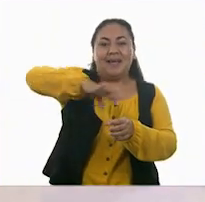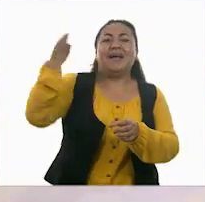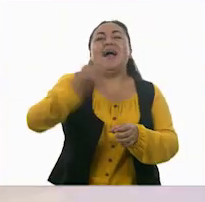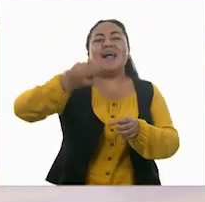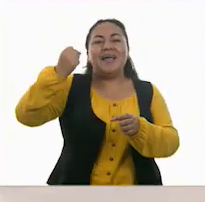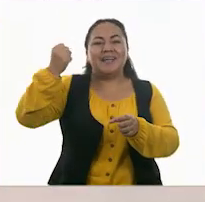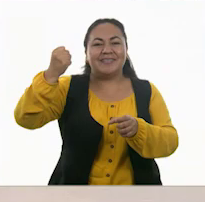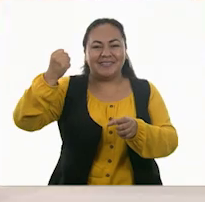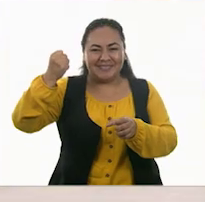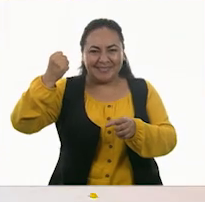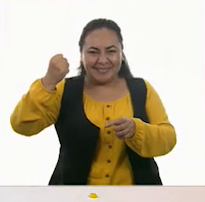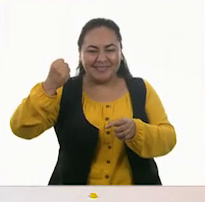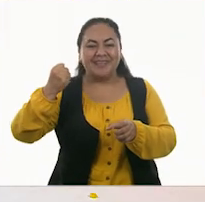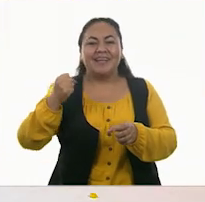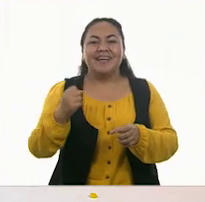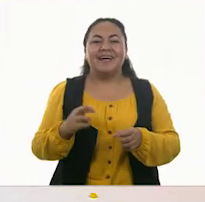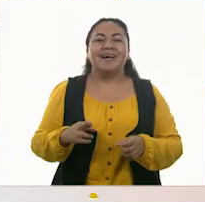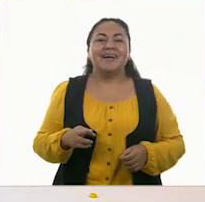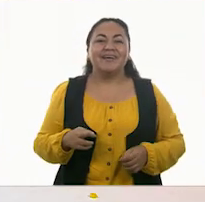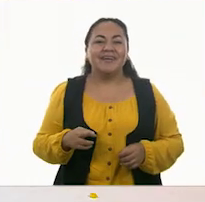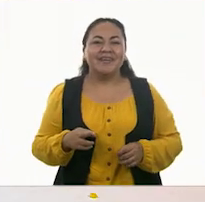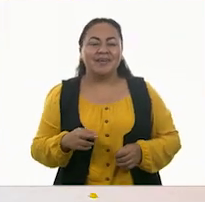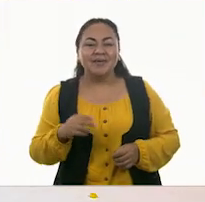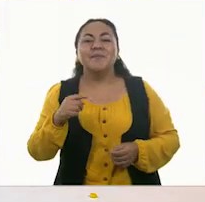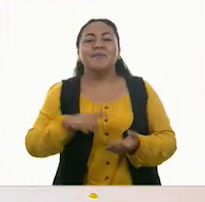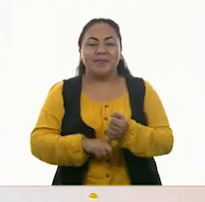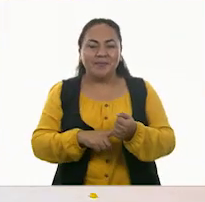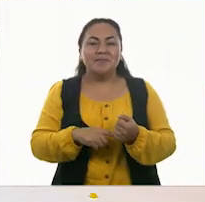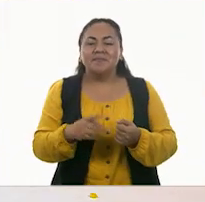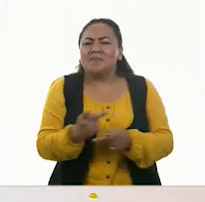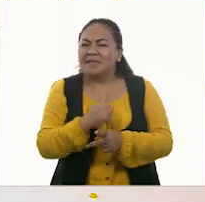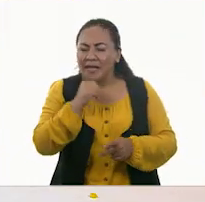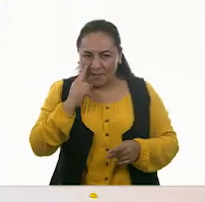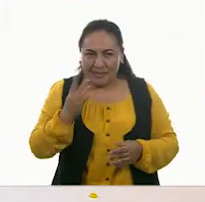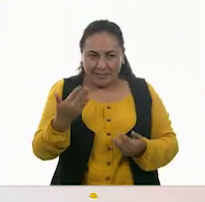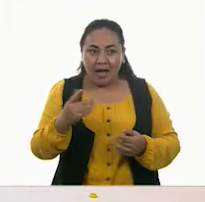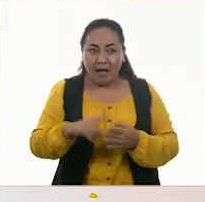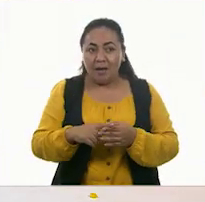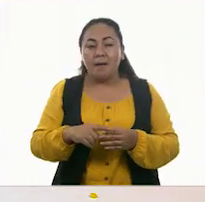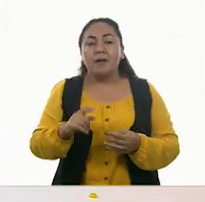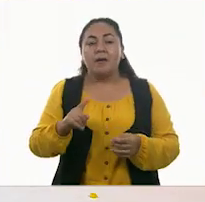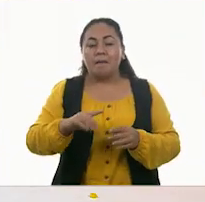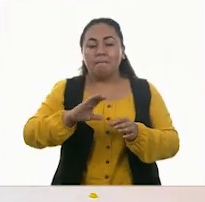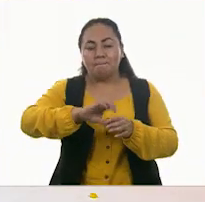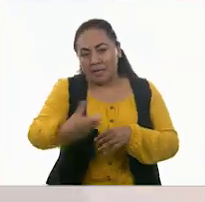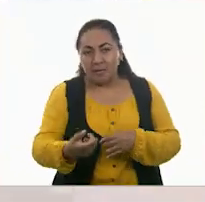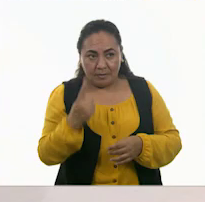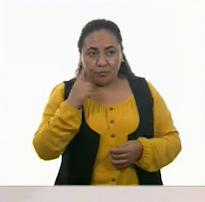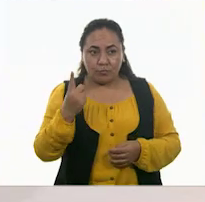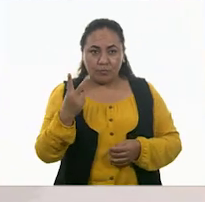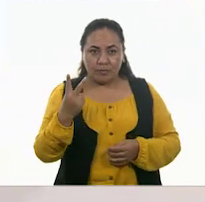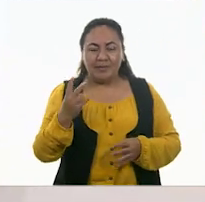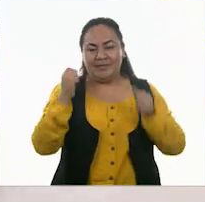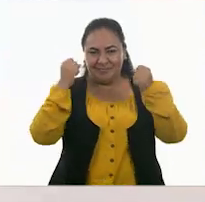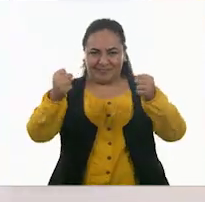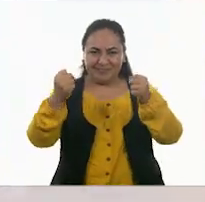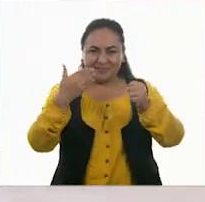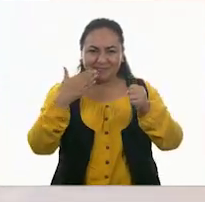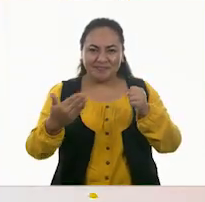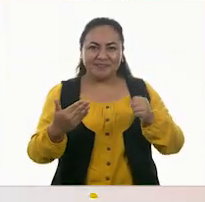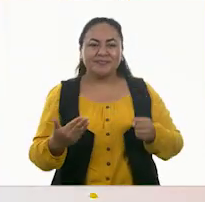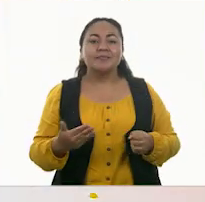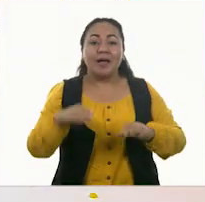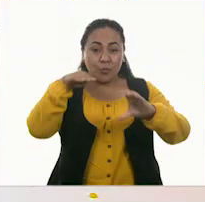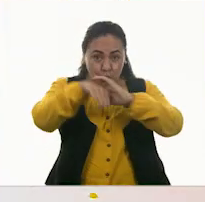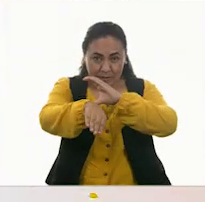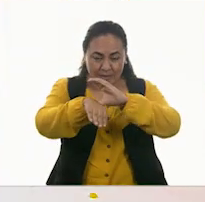¡Eso! Venga, venga, la que sigue. Derribar. ¿Cómo que no pasa nada? ¿Lo venga, metí? Derribar, derribar. Una, dos, tres. Excelente. Eso.